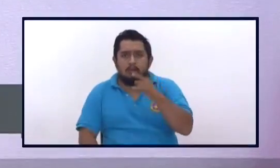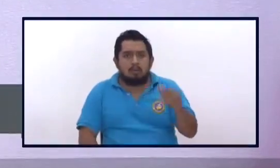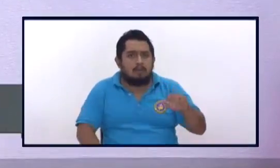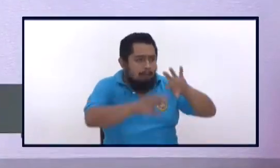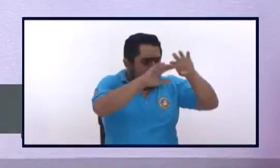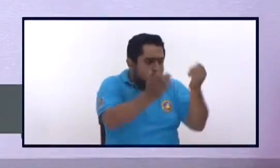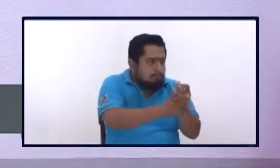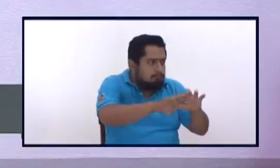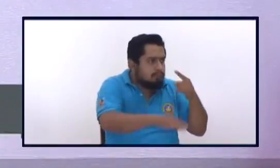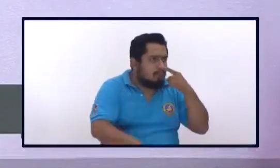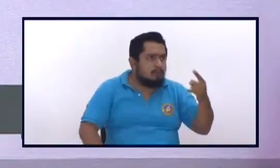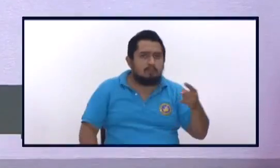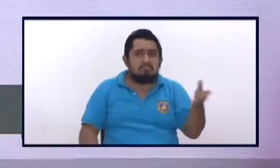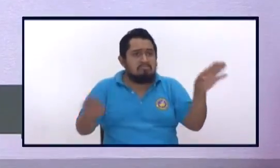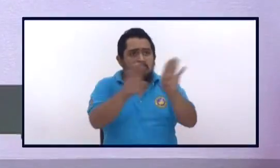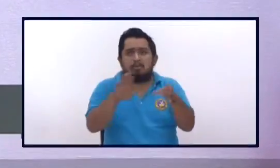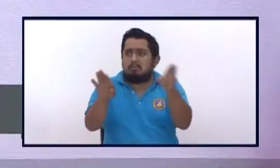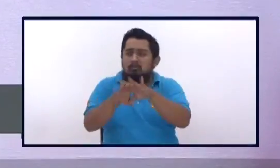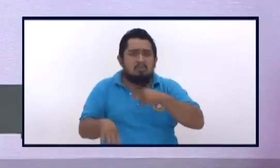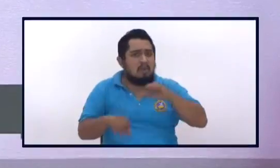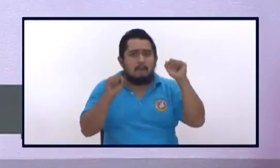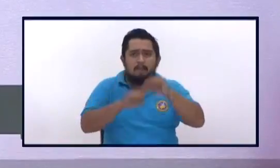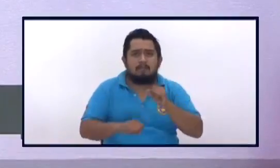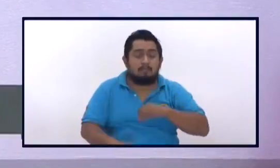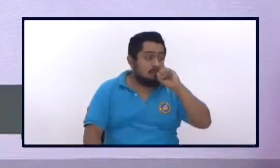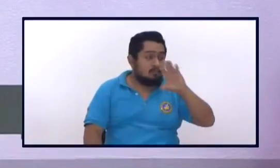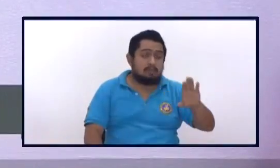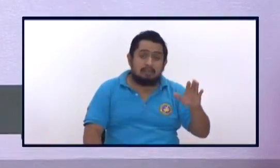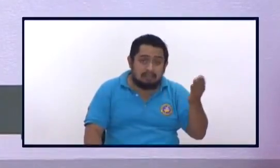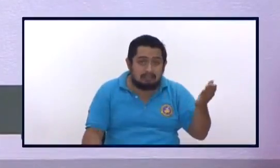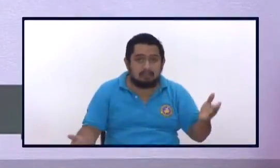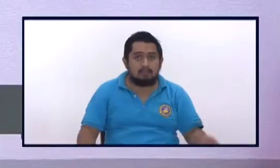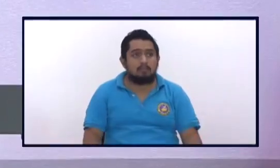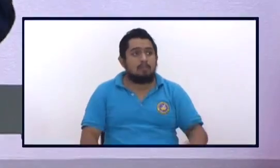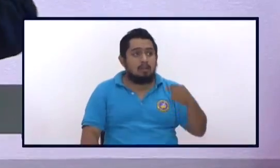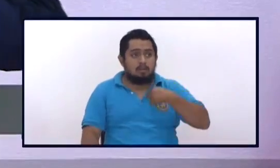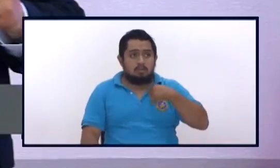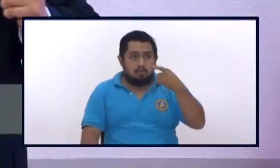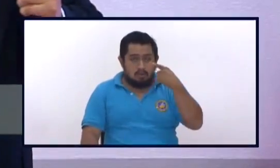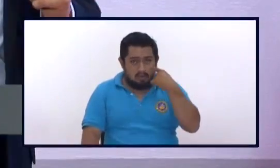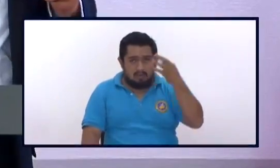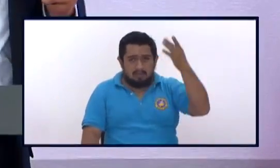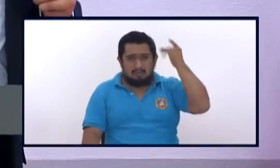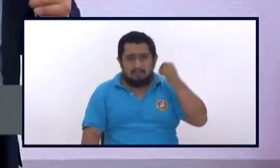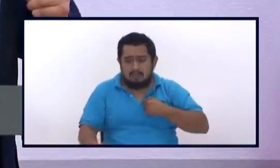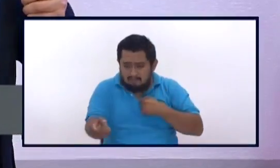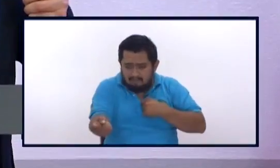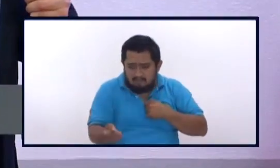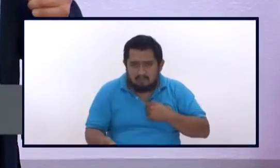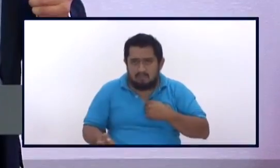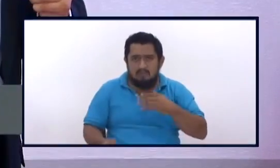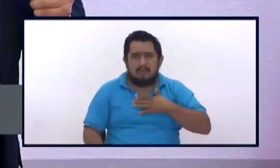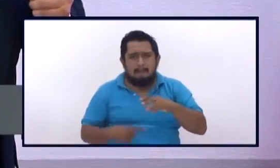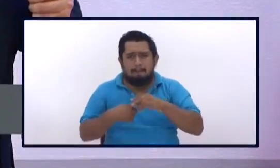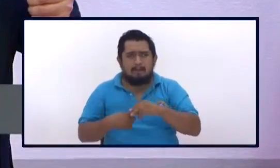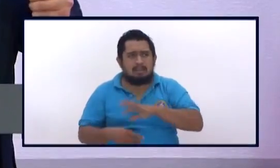uribe y porque todo está cerrado y no me lo van a creer yo que abre una gaveta de aquellas gavetas especiales de la vida de uno que